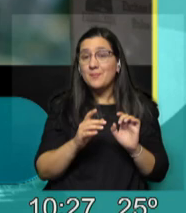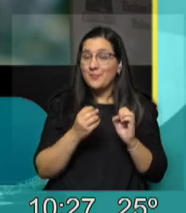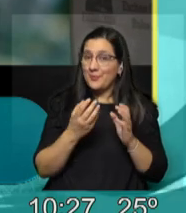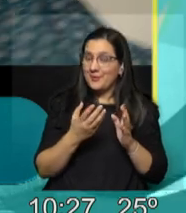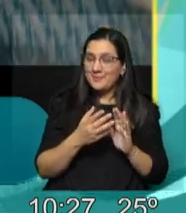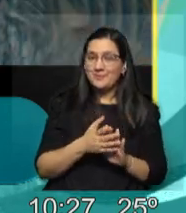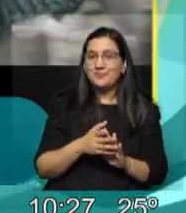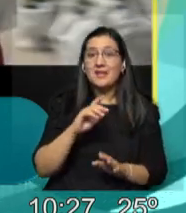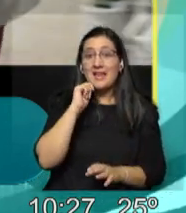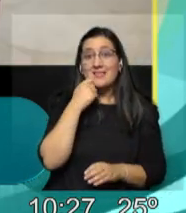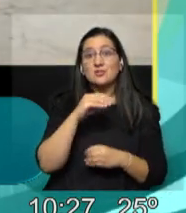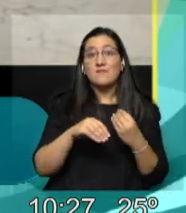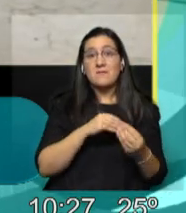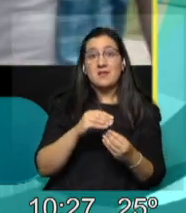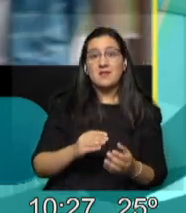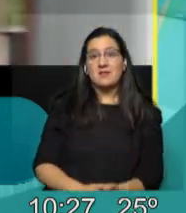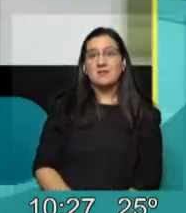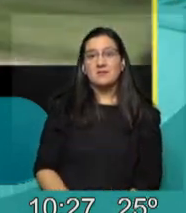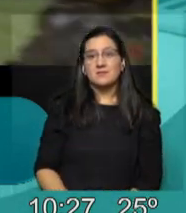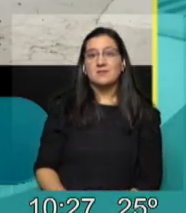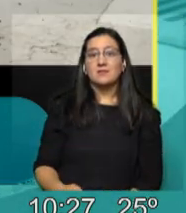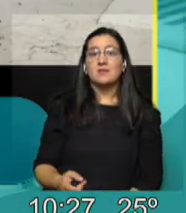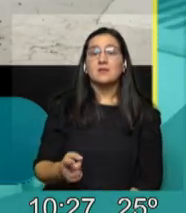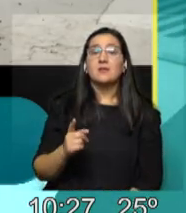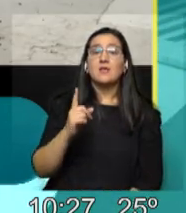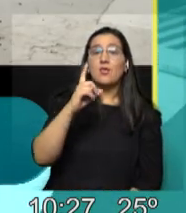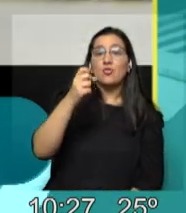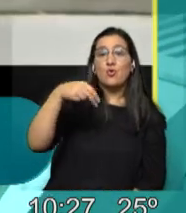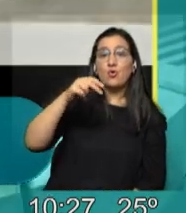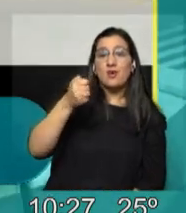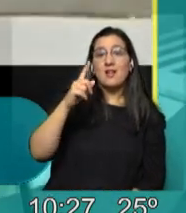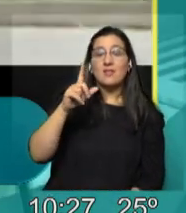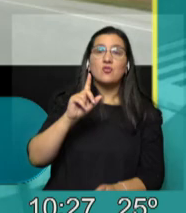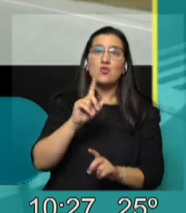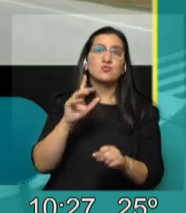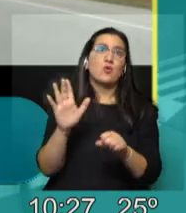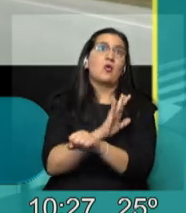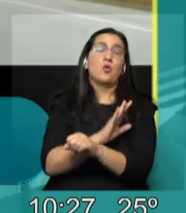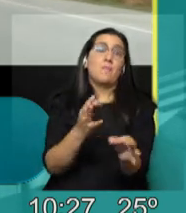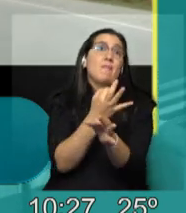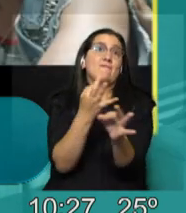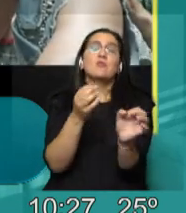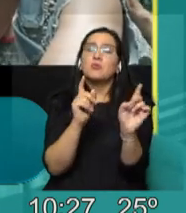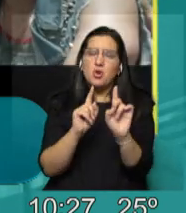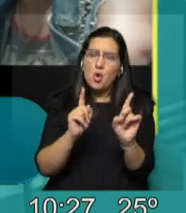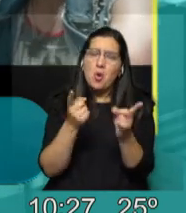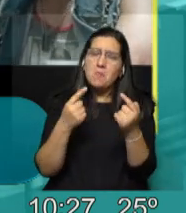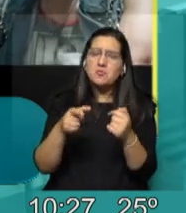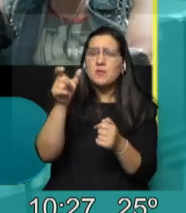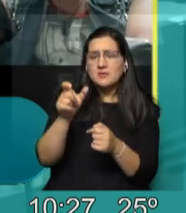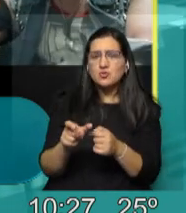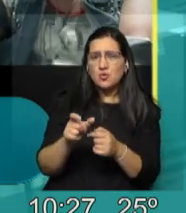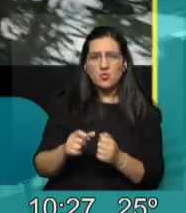Qué lindas son las familias. Igual, pero acá está el amigo Donald. Donald no es que sea un actor extraordinario, pero es uno de esos tipos que le